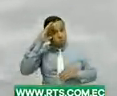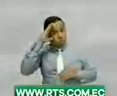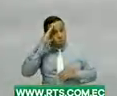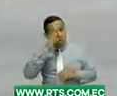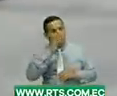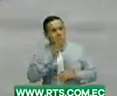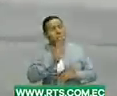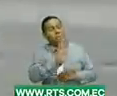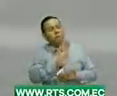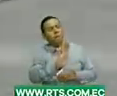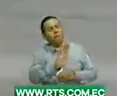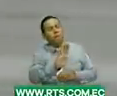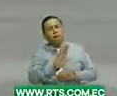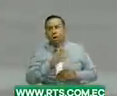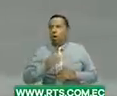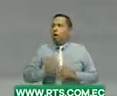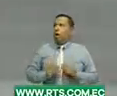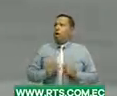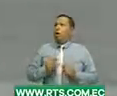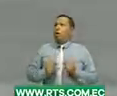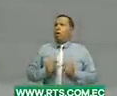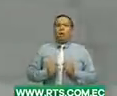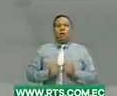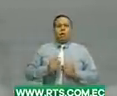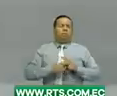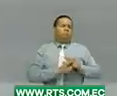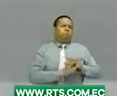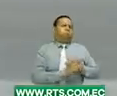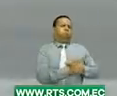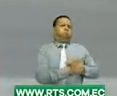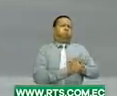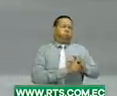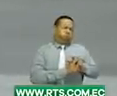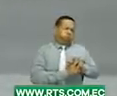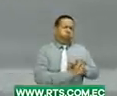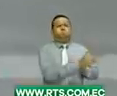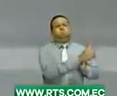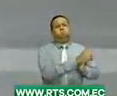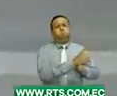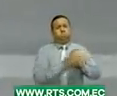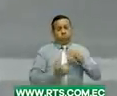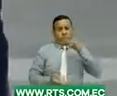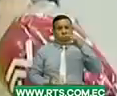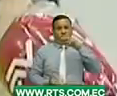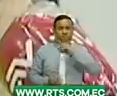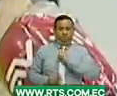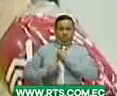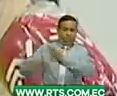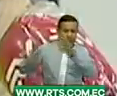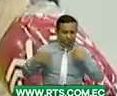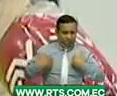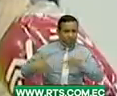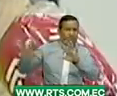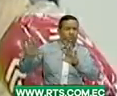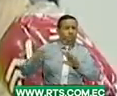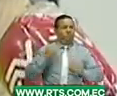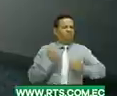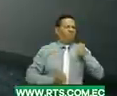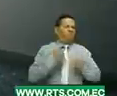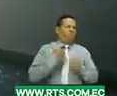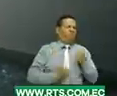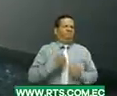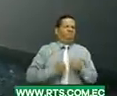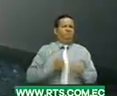bota ese saco, del cual se salen unos bloques, realiza la